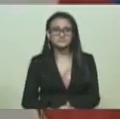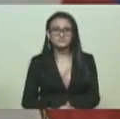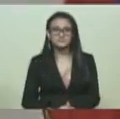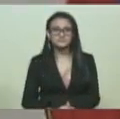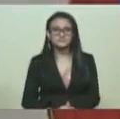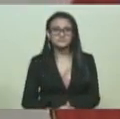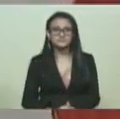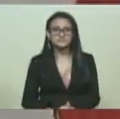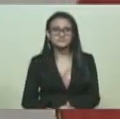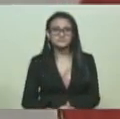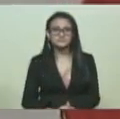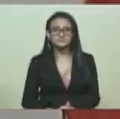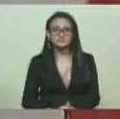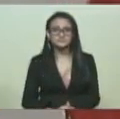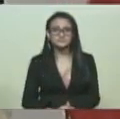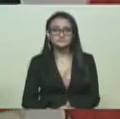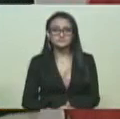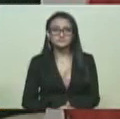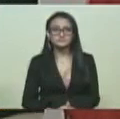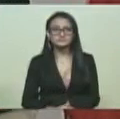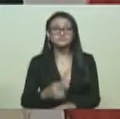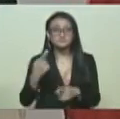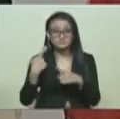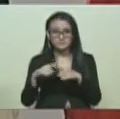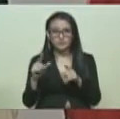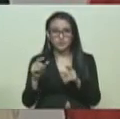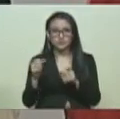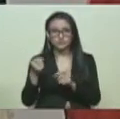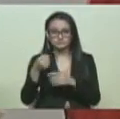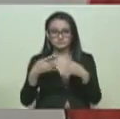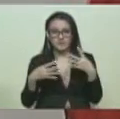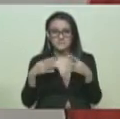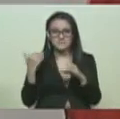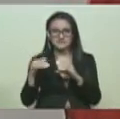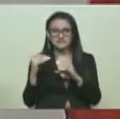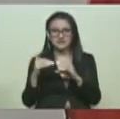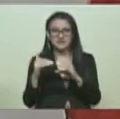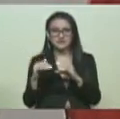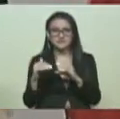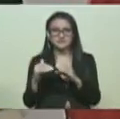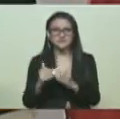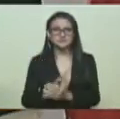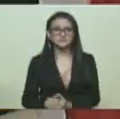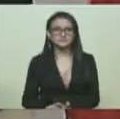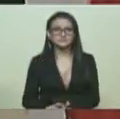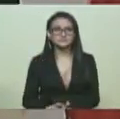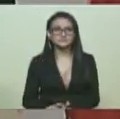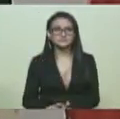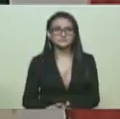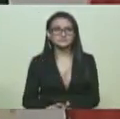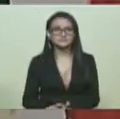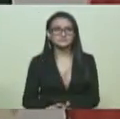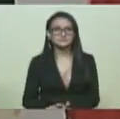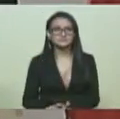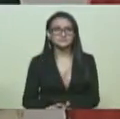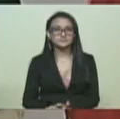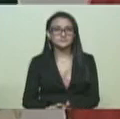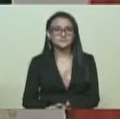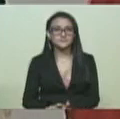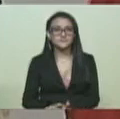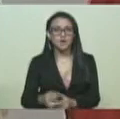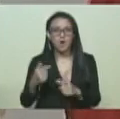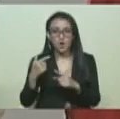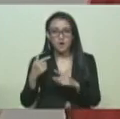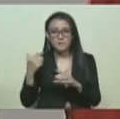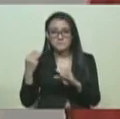Trata de usar el púrpura, y es otra conversación. Él concluyen diciendo, con otro